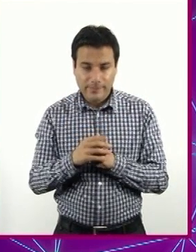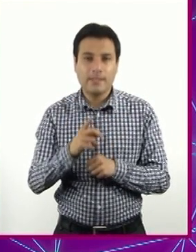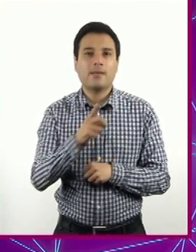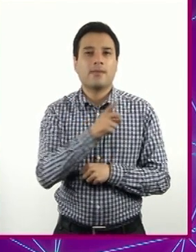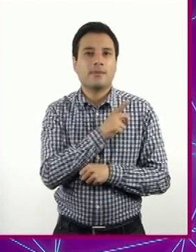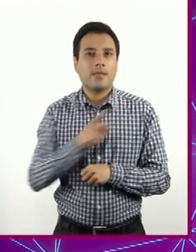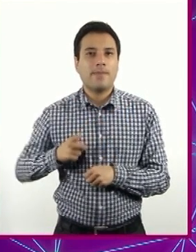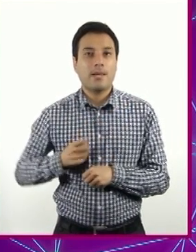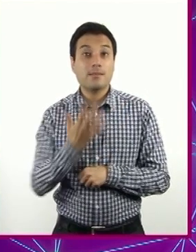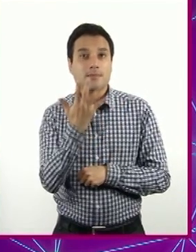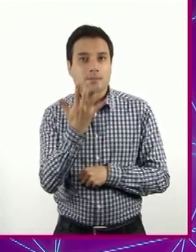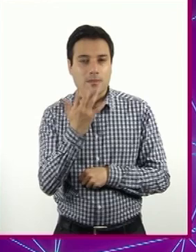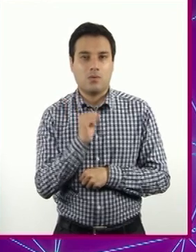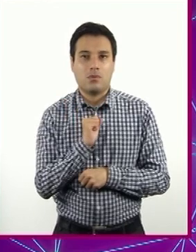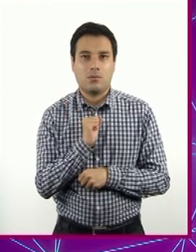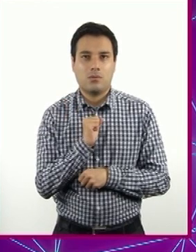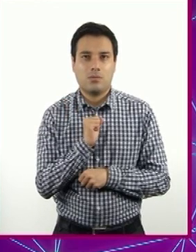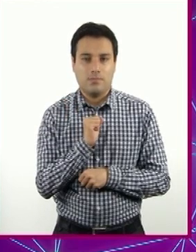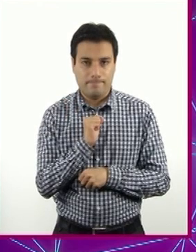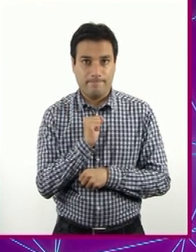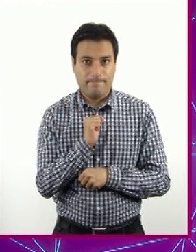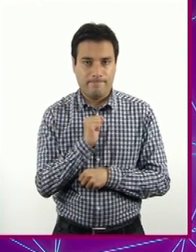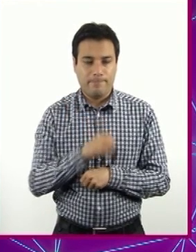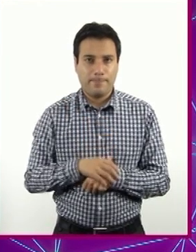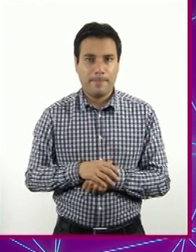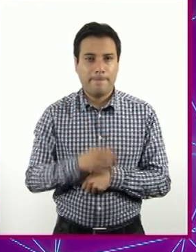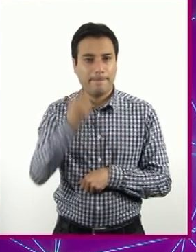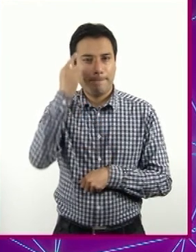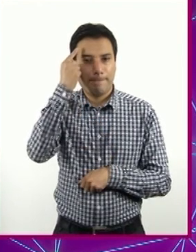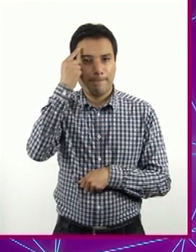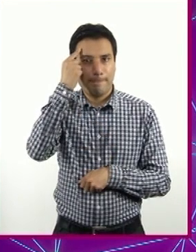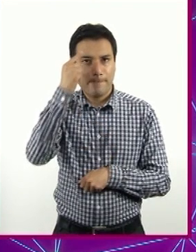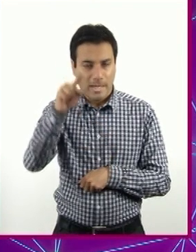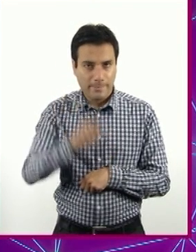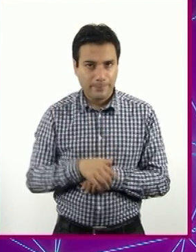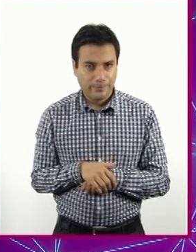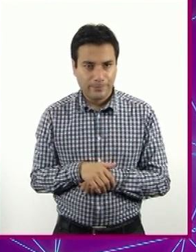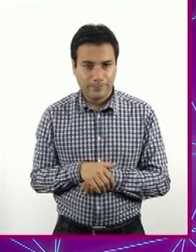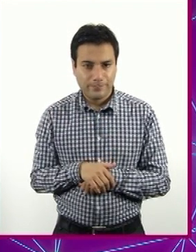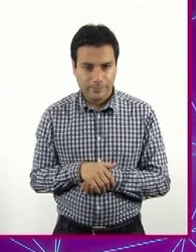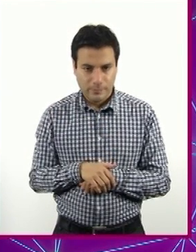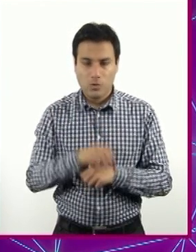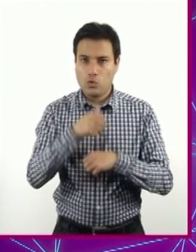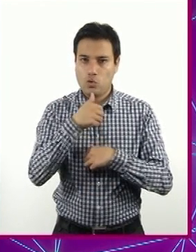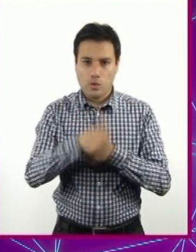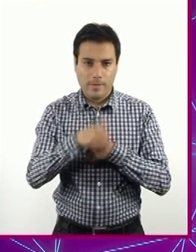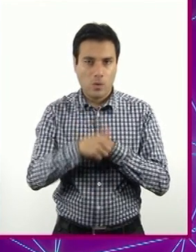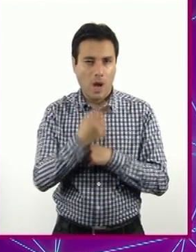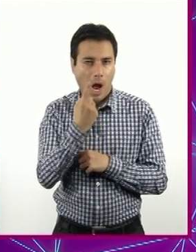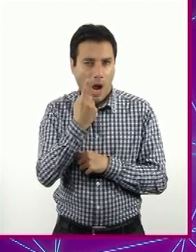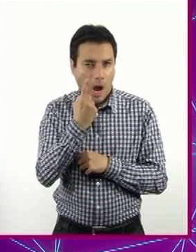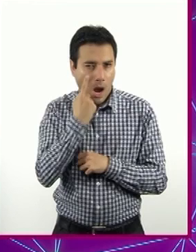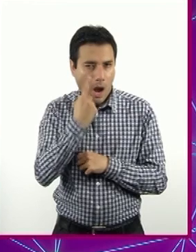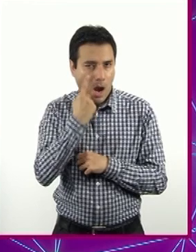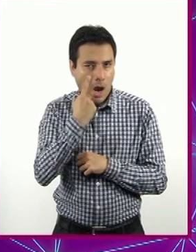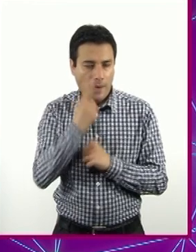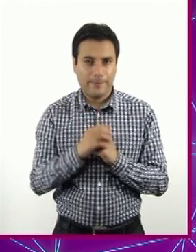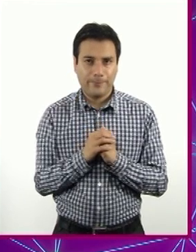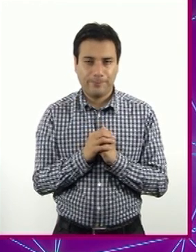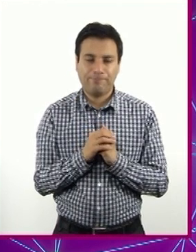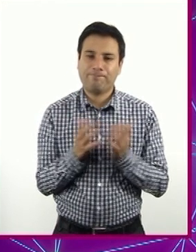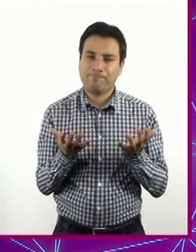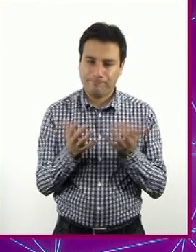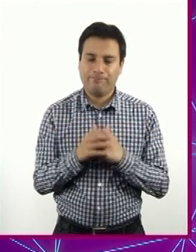5. Esto para que la segunda diferencia del número sea constante. Por lo tanto,